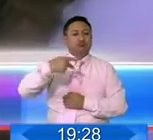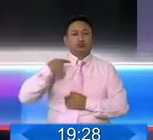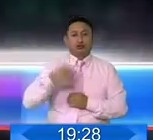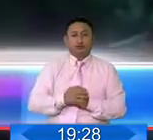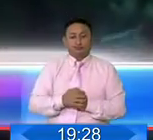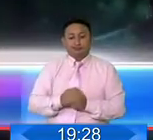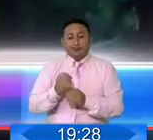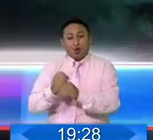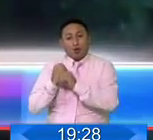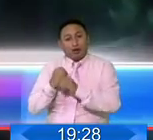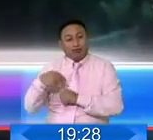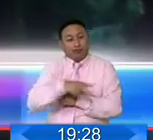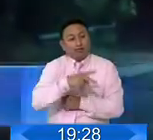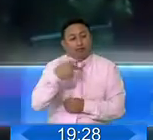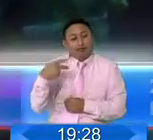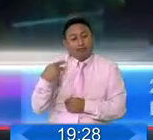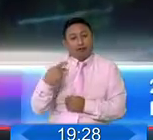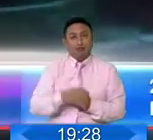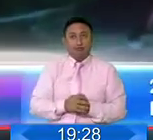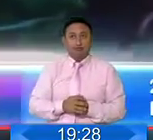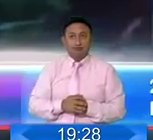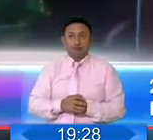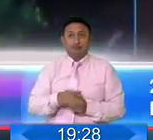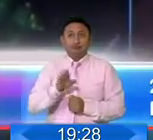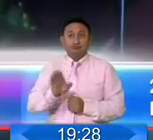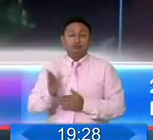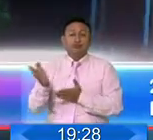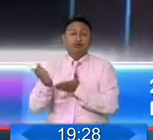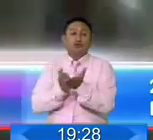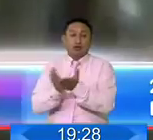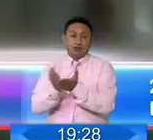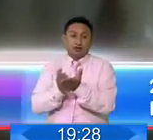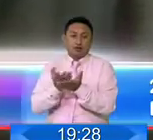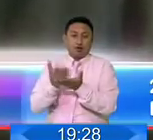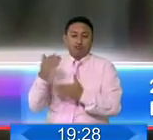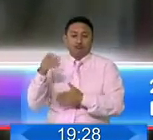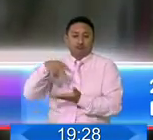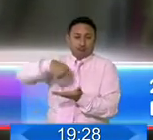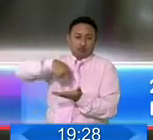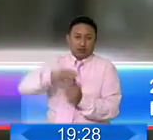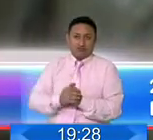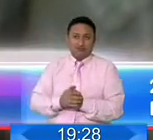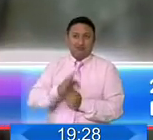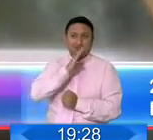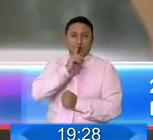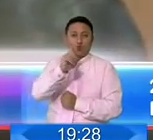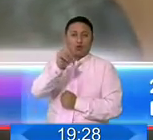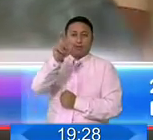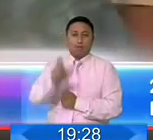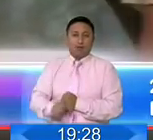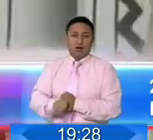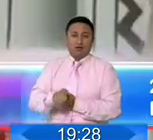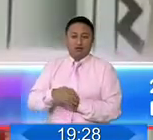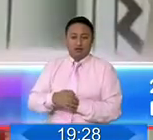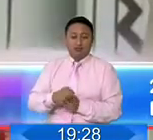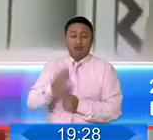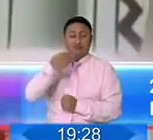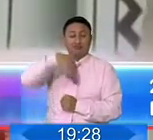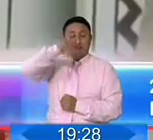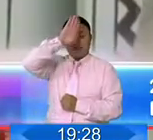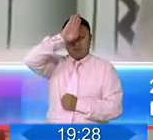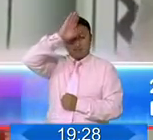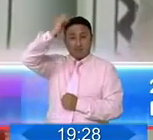opción. Detrás de cada objeto, servicio o espectáculo, hay una víctima de este delito a la cual el Papa